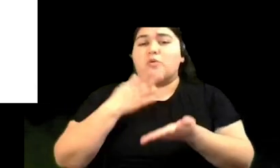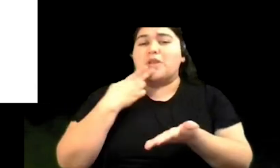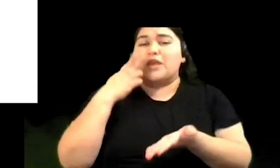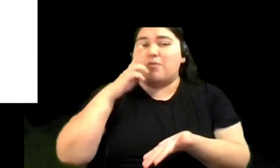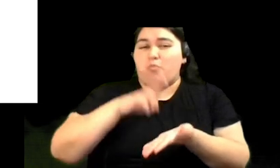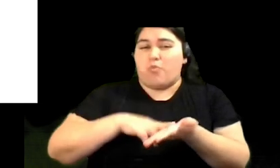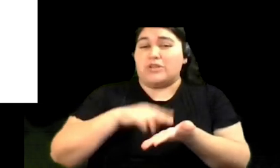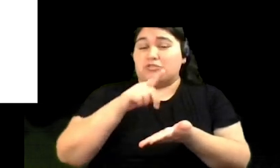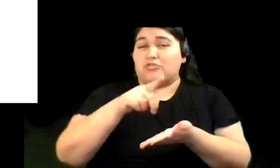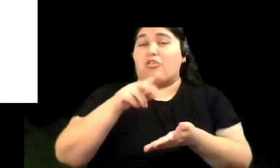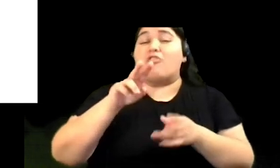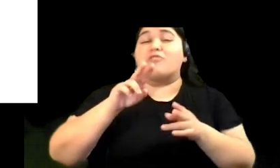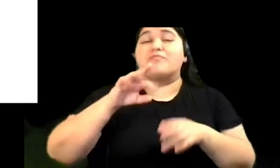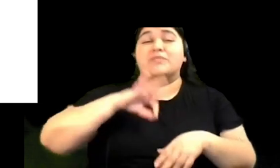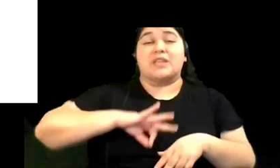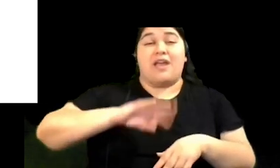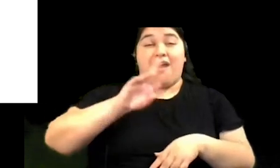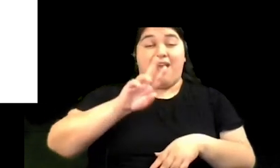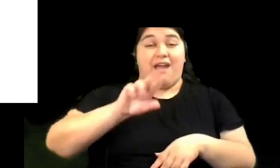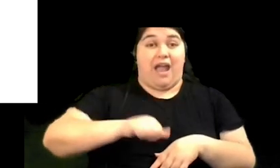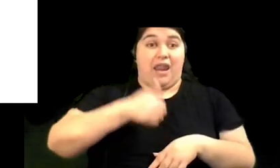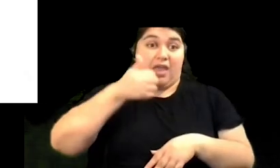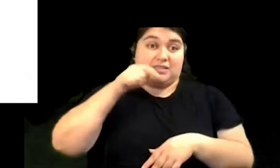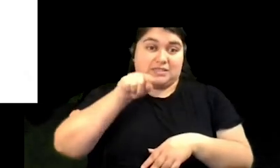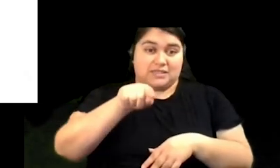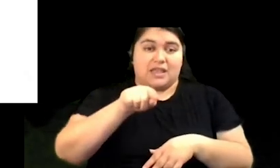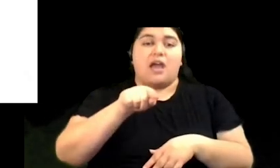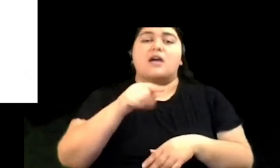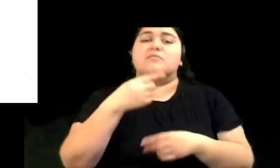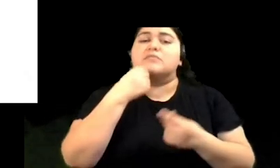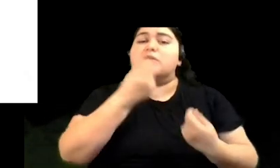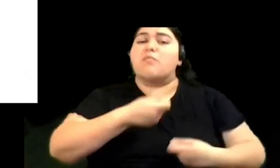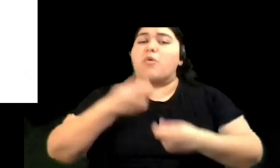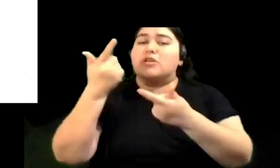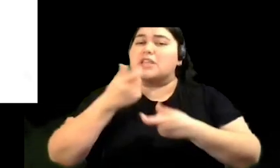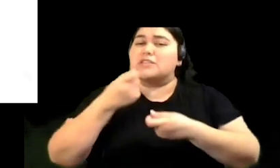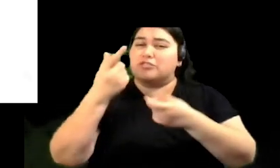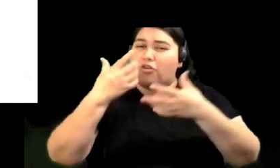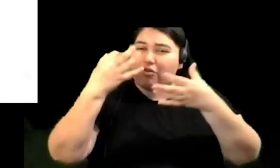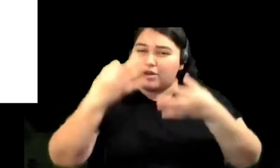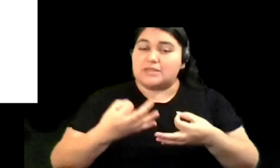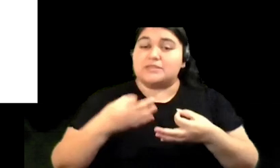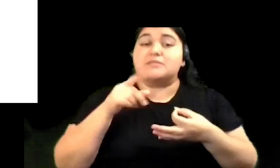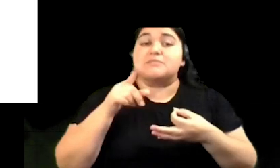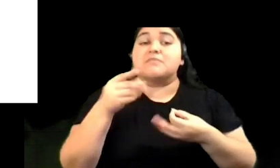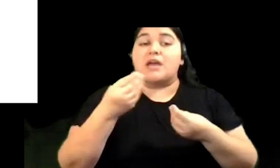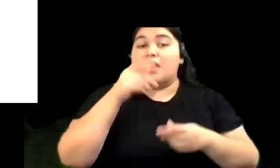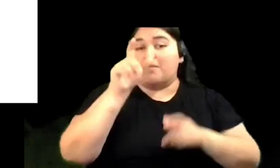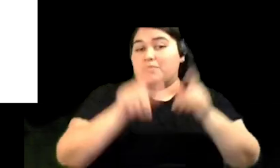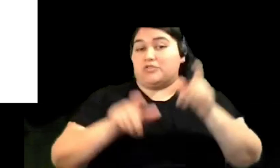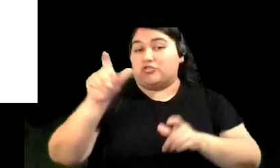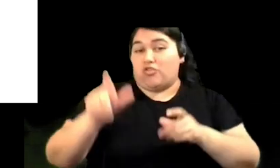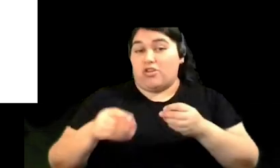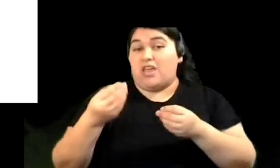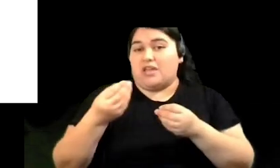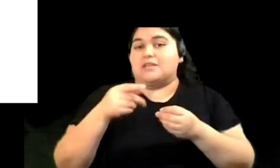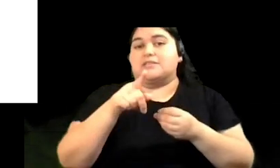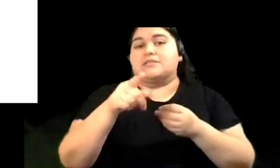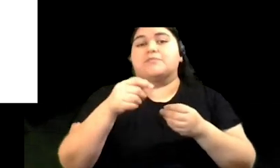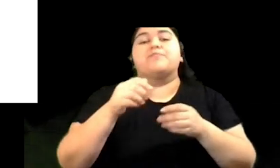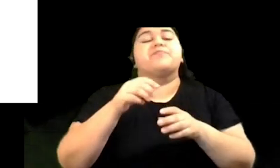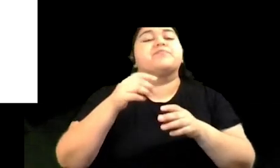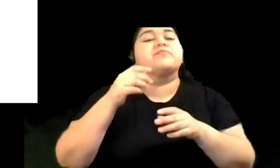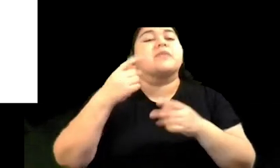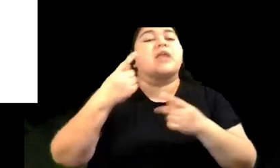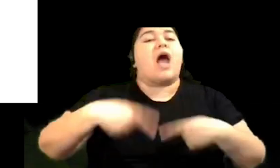ganancias para importaciones definitivas donde el agente de percepción es aduana